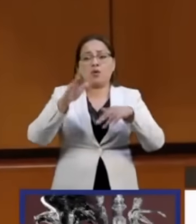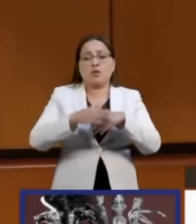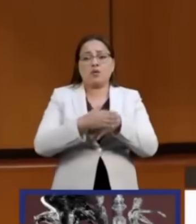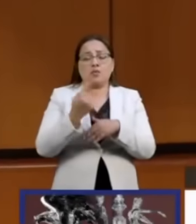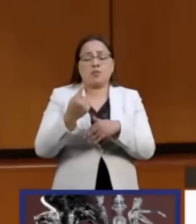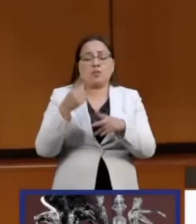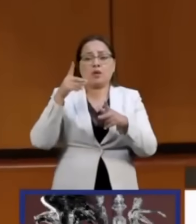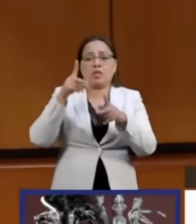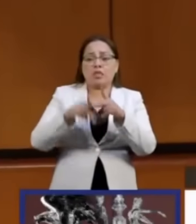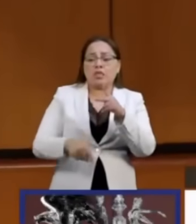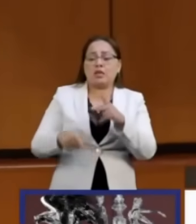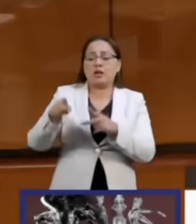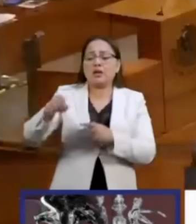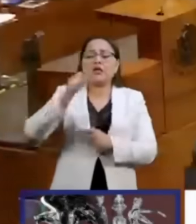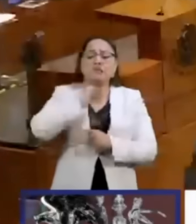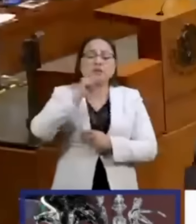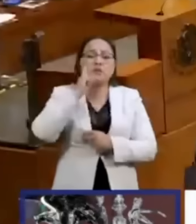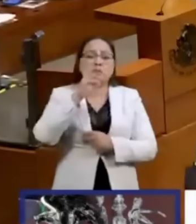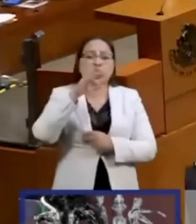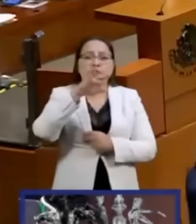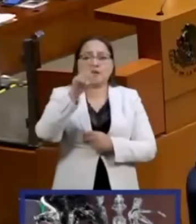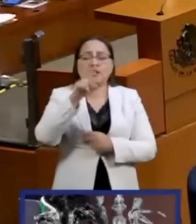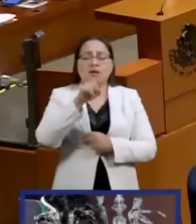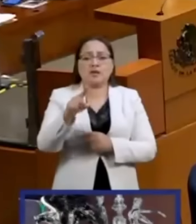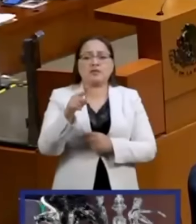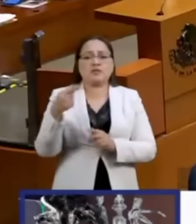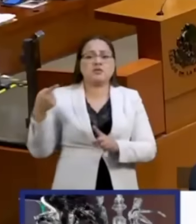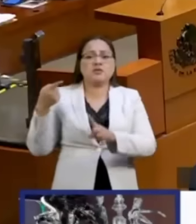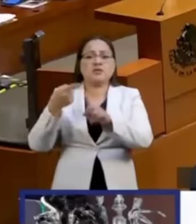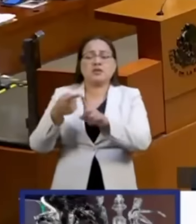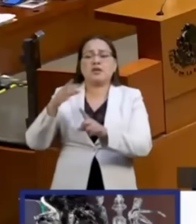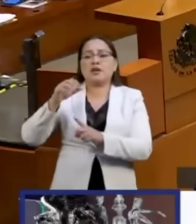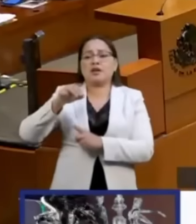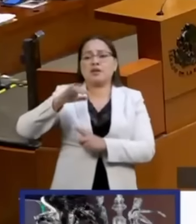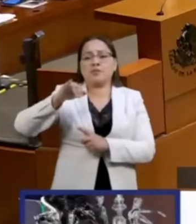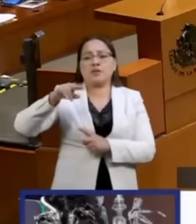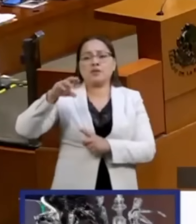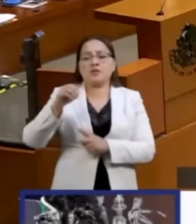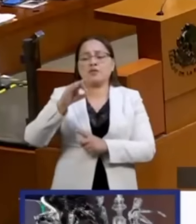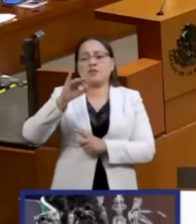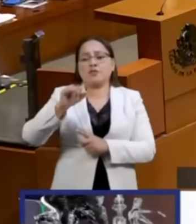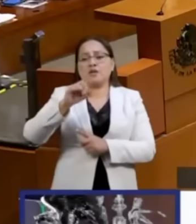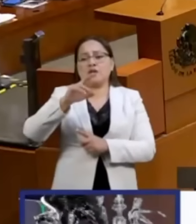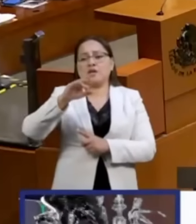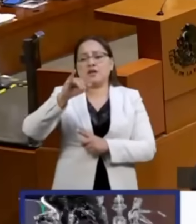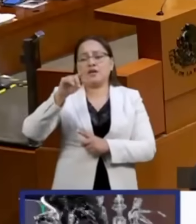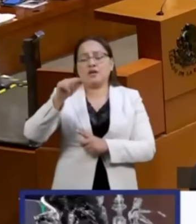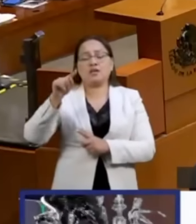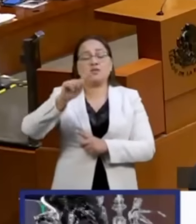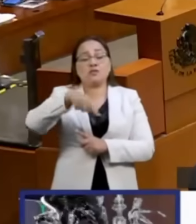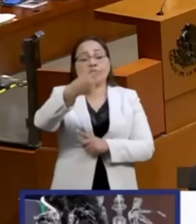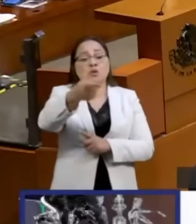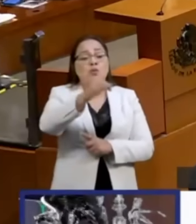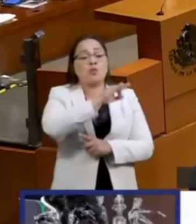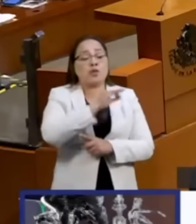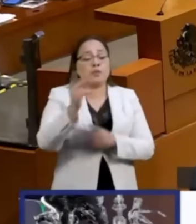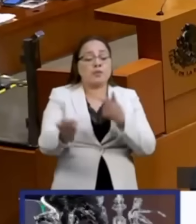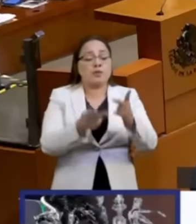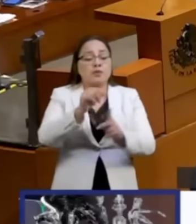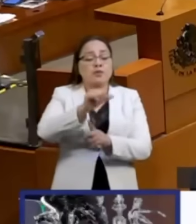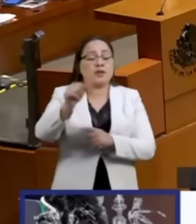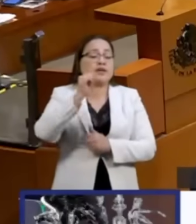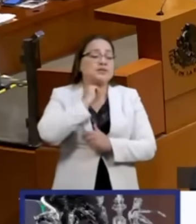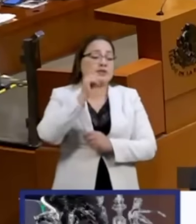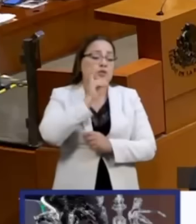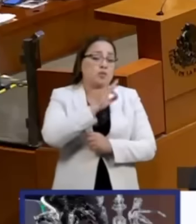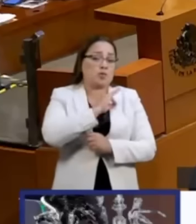momento, senadora Ramírez. ¿Con qué objeto, senadora Verónica Camaño Farjat? Permite, a través de su conducto, presidente, preguntarle a la oradora